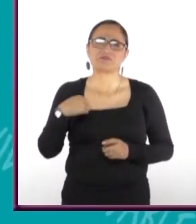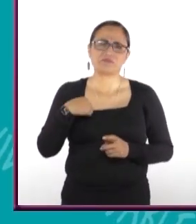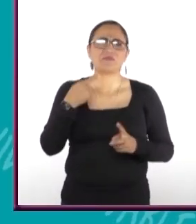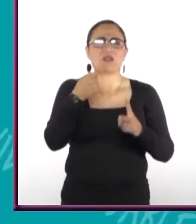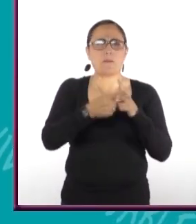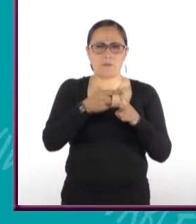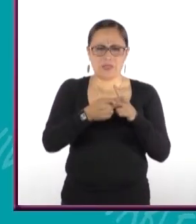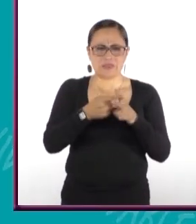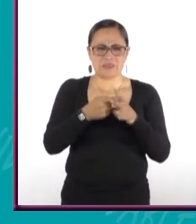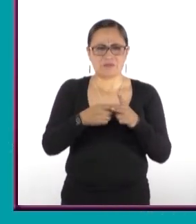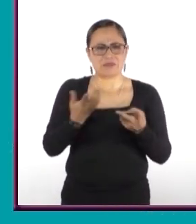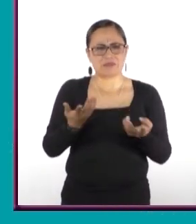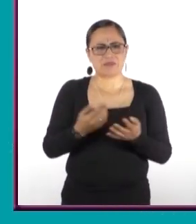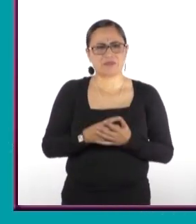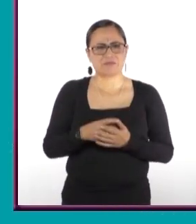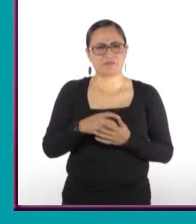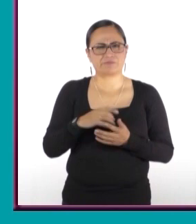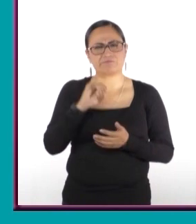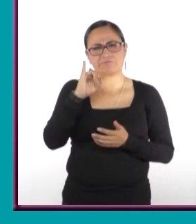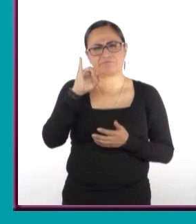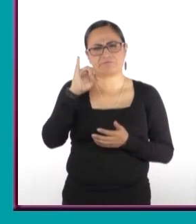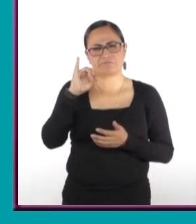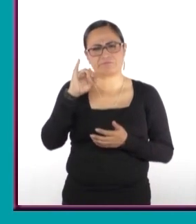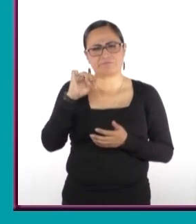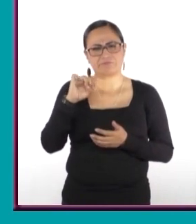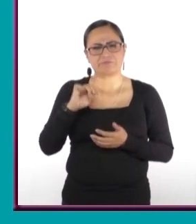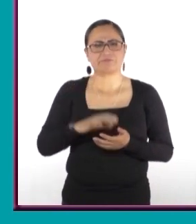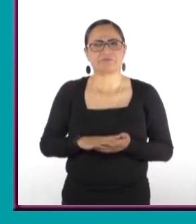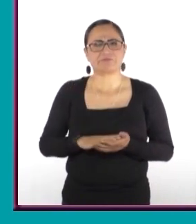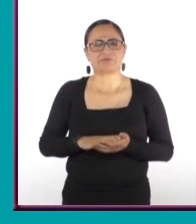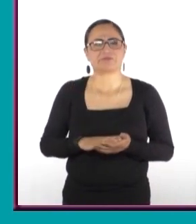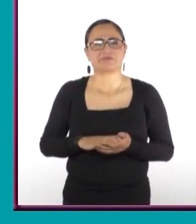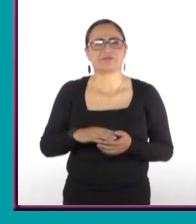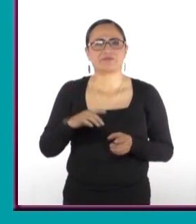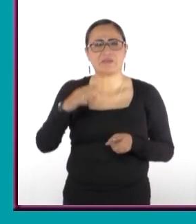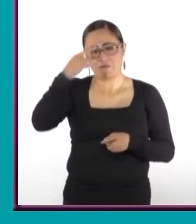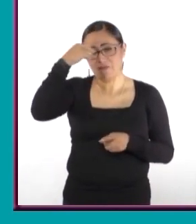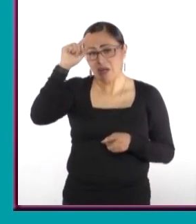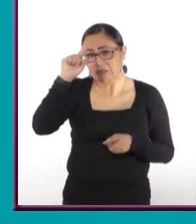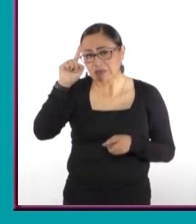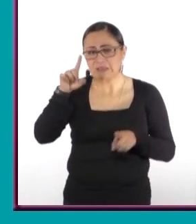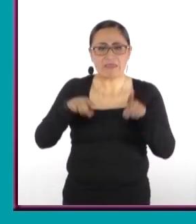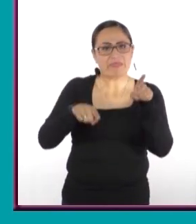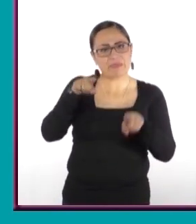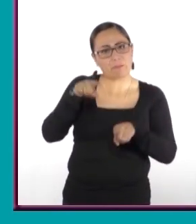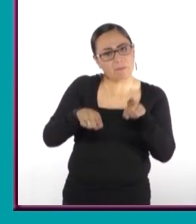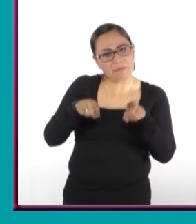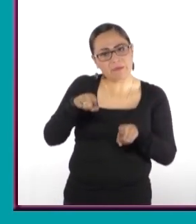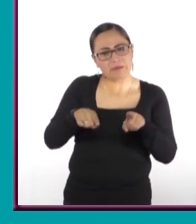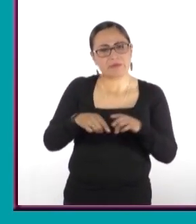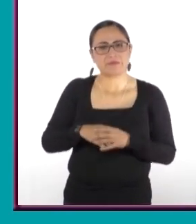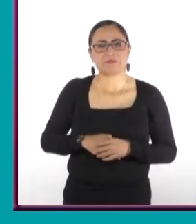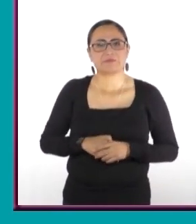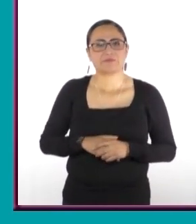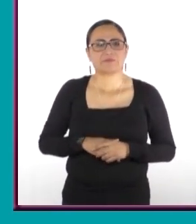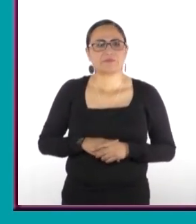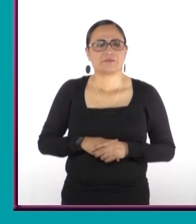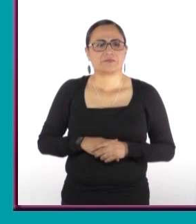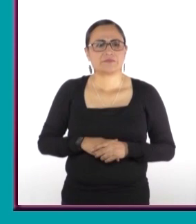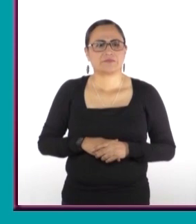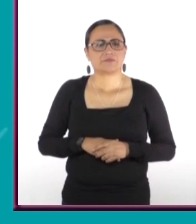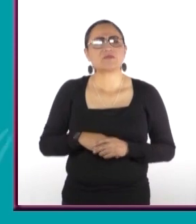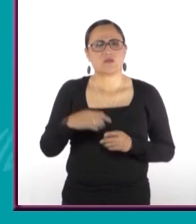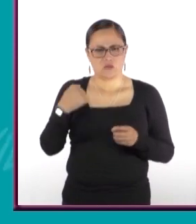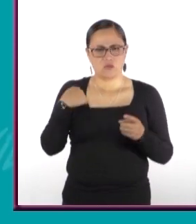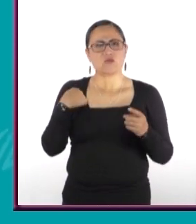las matemáticas, sí, depende, porque realmente creo que